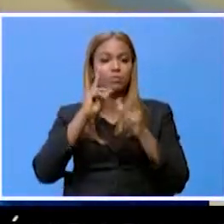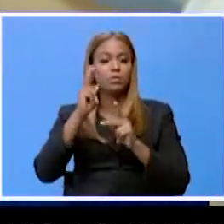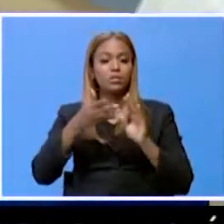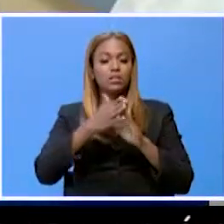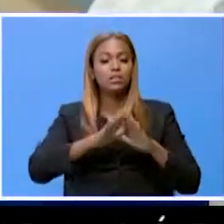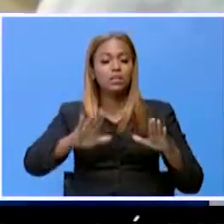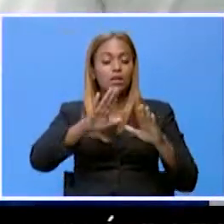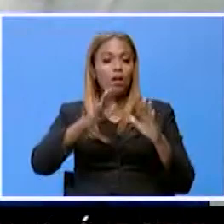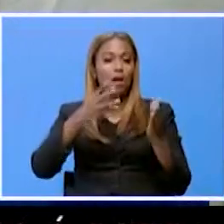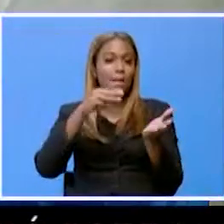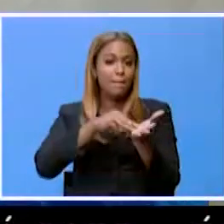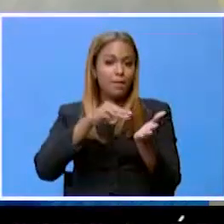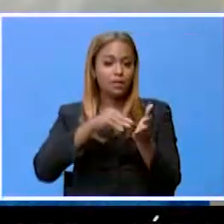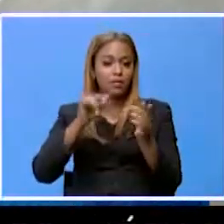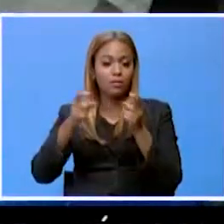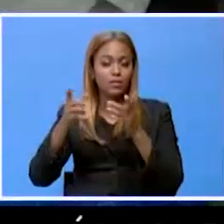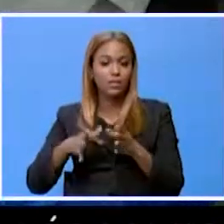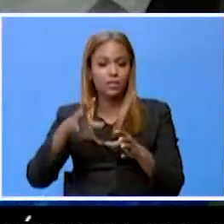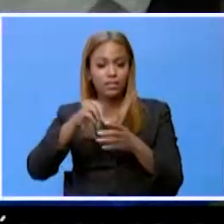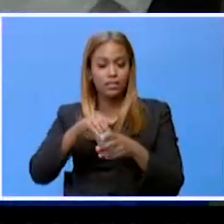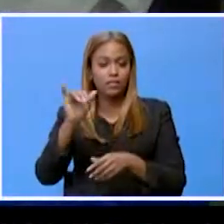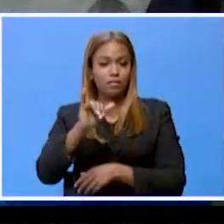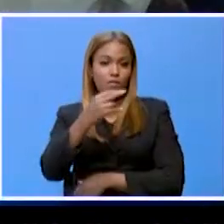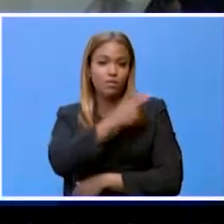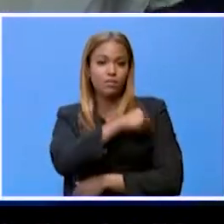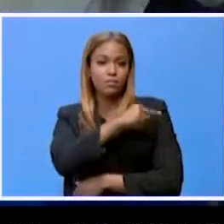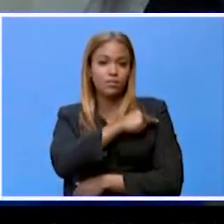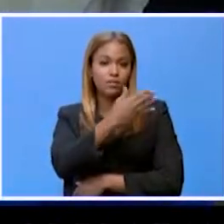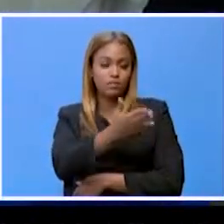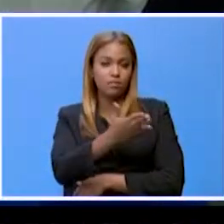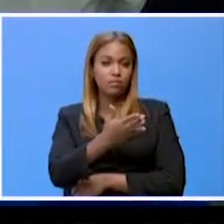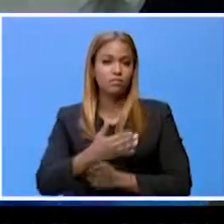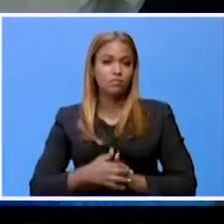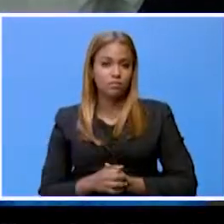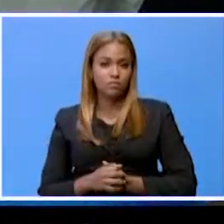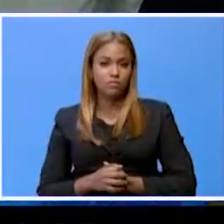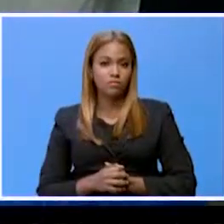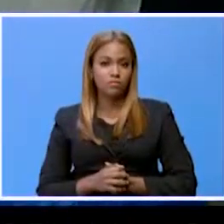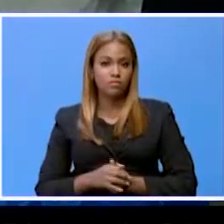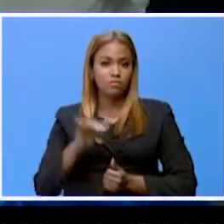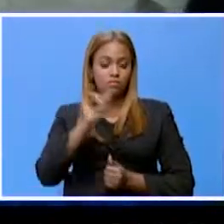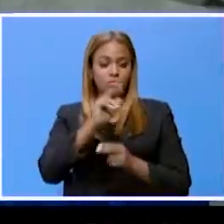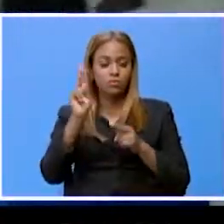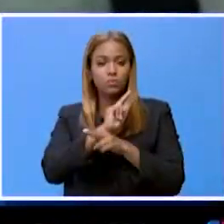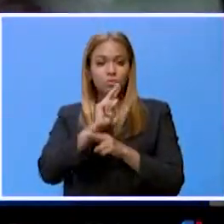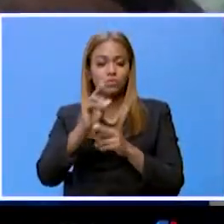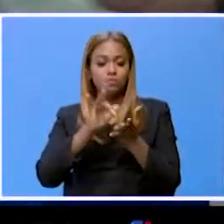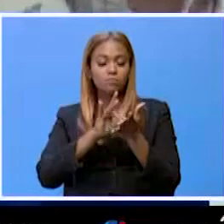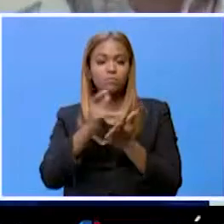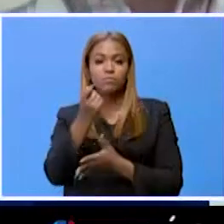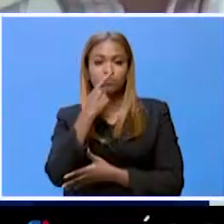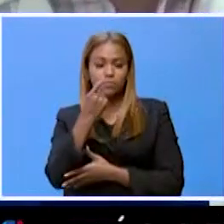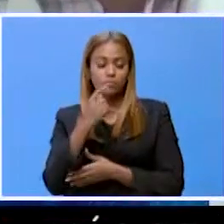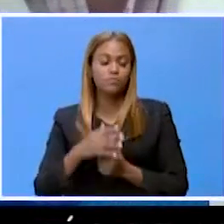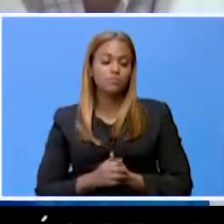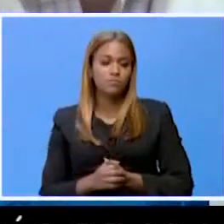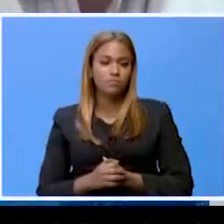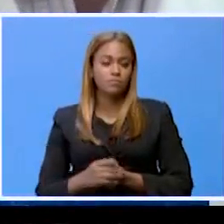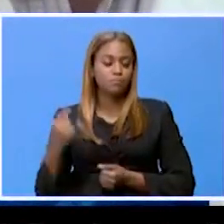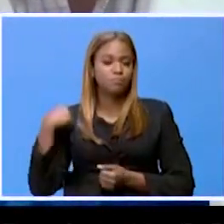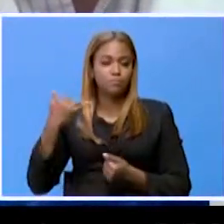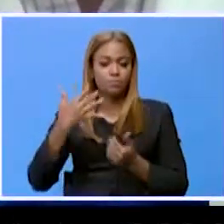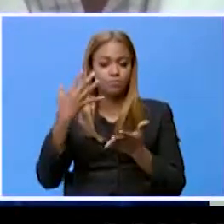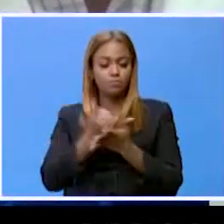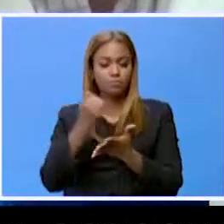áreas médicas y administrativas. De igual forma, el hospital fue abastecido de insumos y medicamentos. Estamos en esta